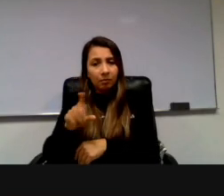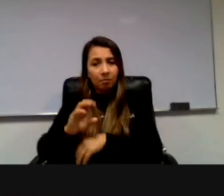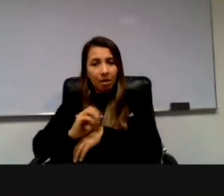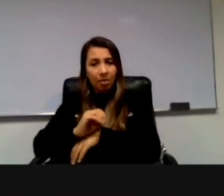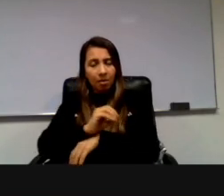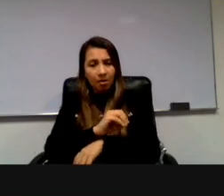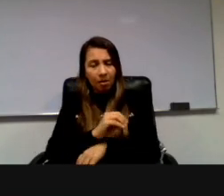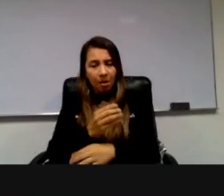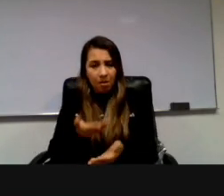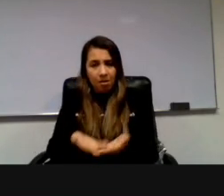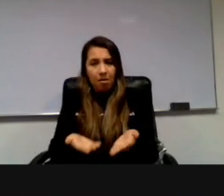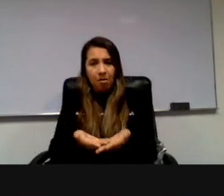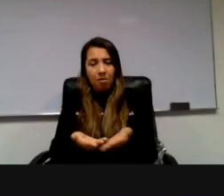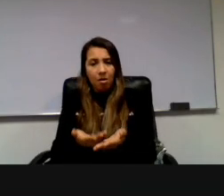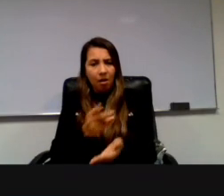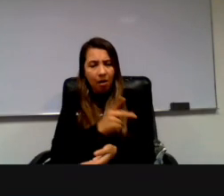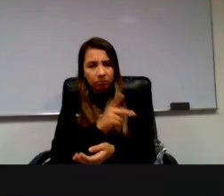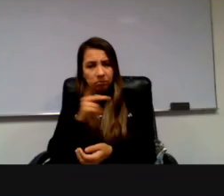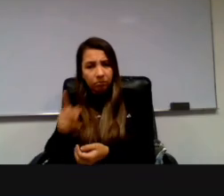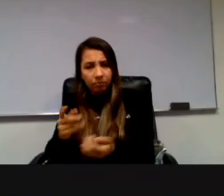bacteria actual, ¿no? Bueno,